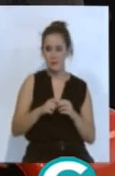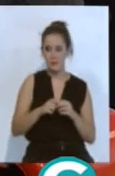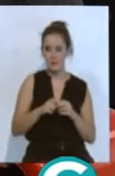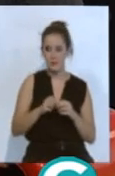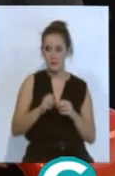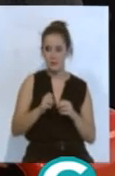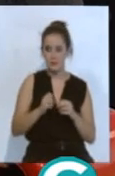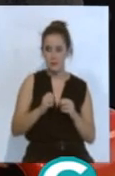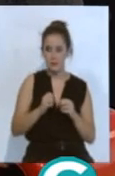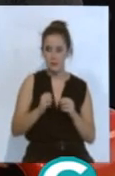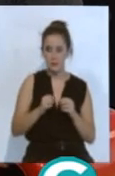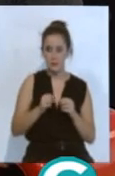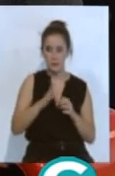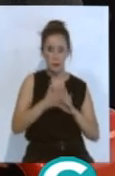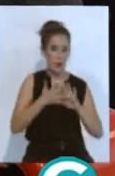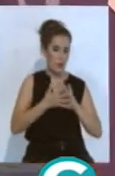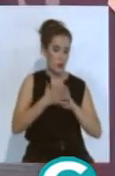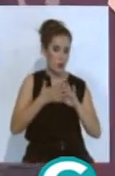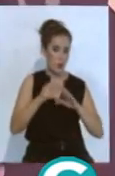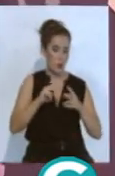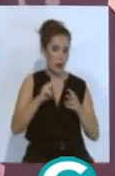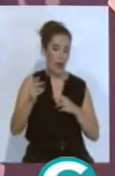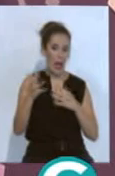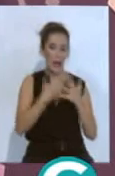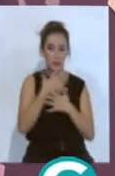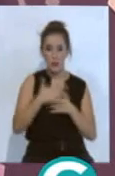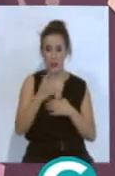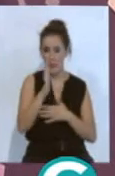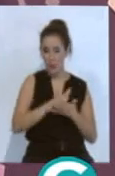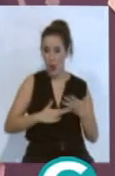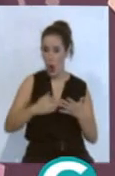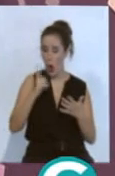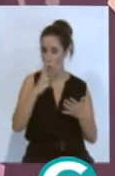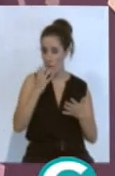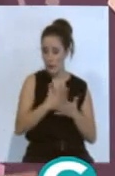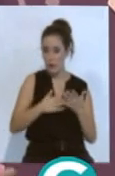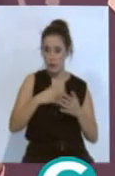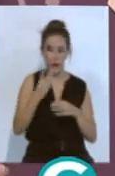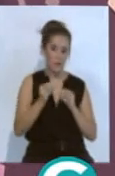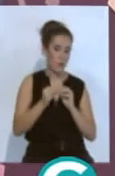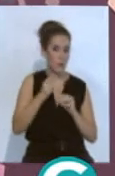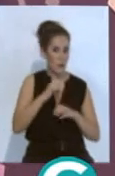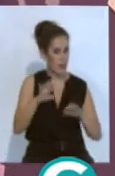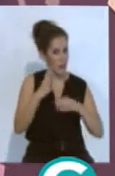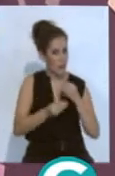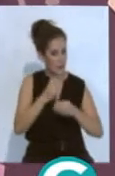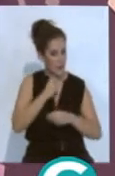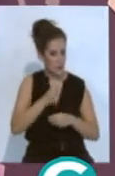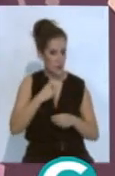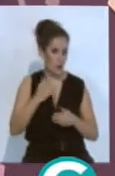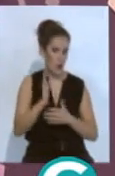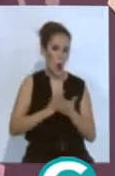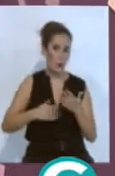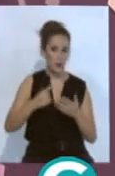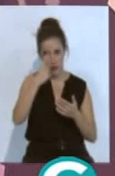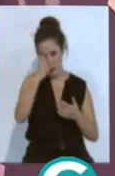estamos hablando de una antología de coplas, pero estamos hablando de alguien que tenía una forma muy especial de hacer chirigotas y de dirigir. No hay copla que yo me ponga aquí